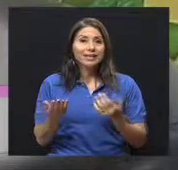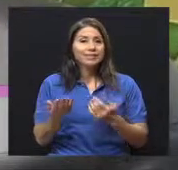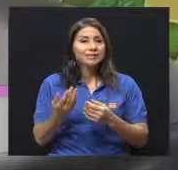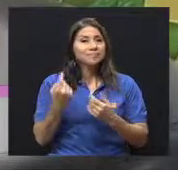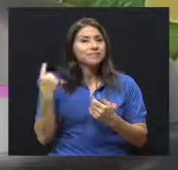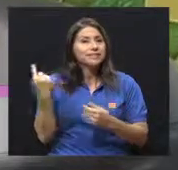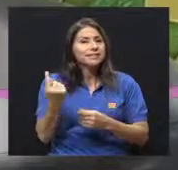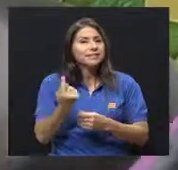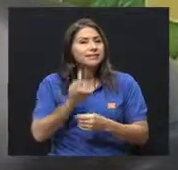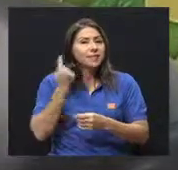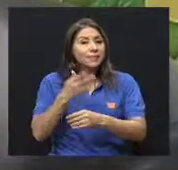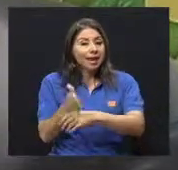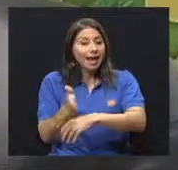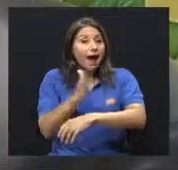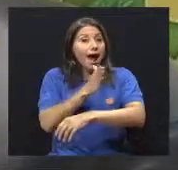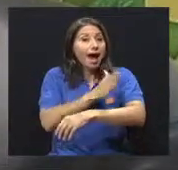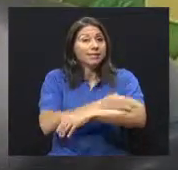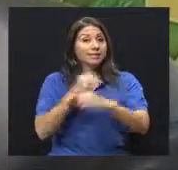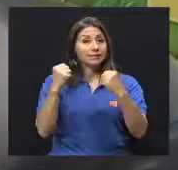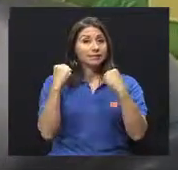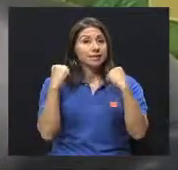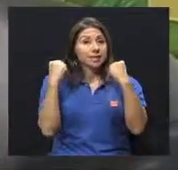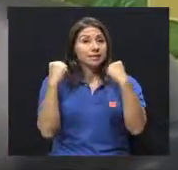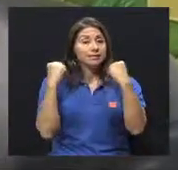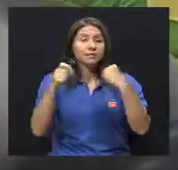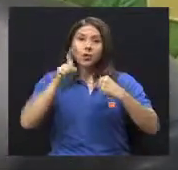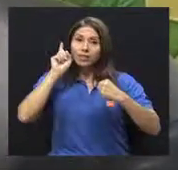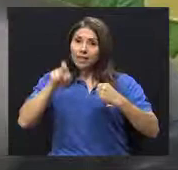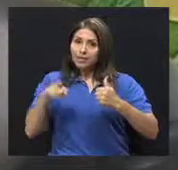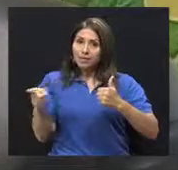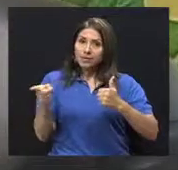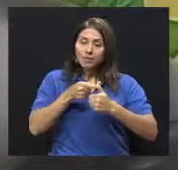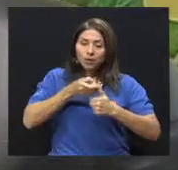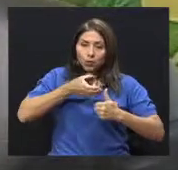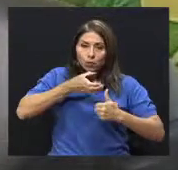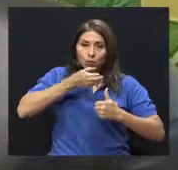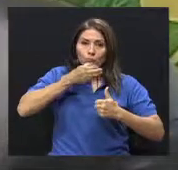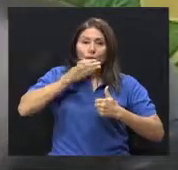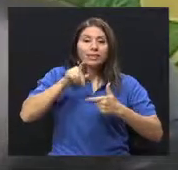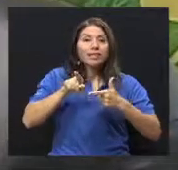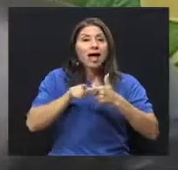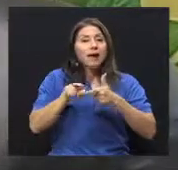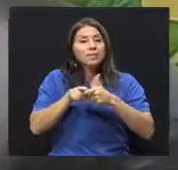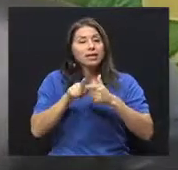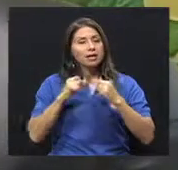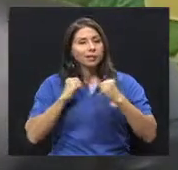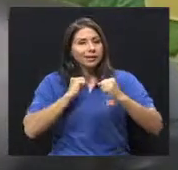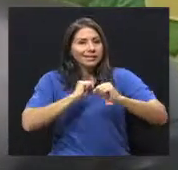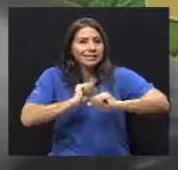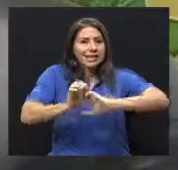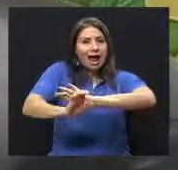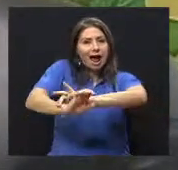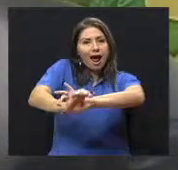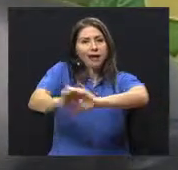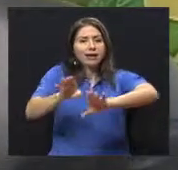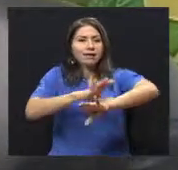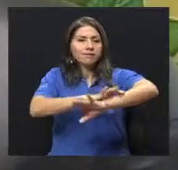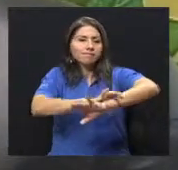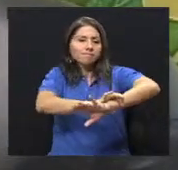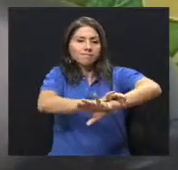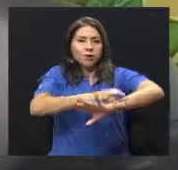antes de hacer siempre ejercicio, hay que estirar, hidratarse mientras que se hace el ejercicio.